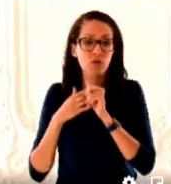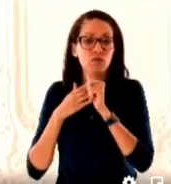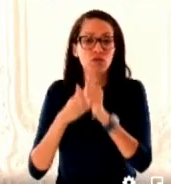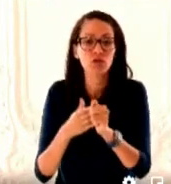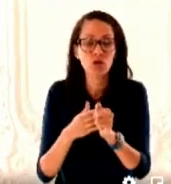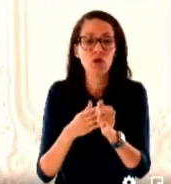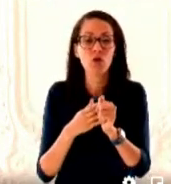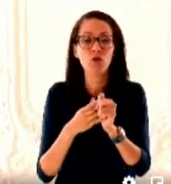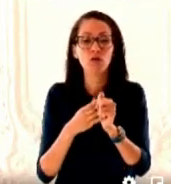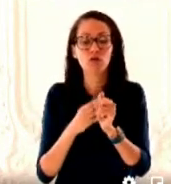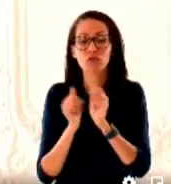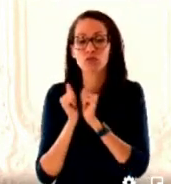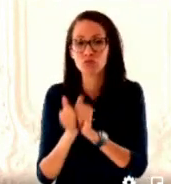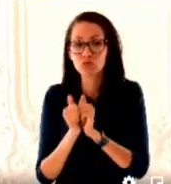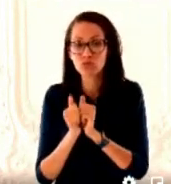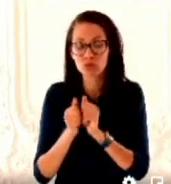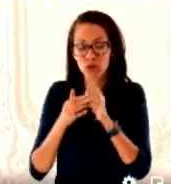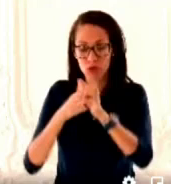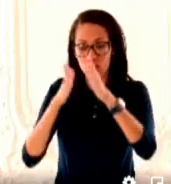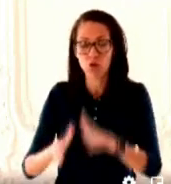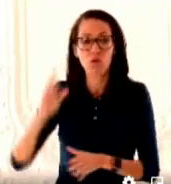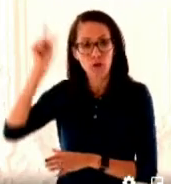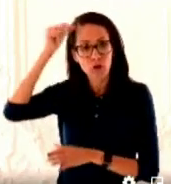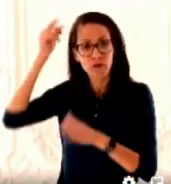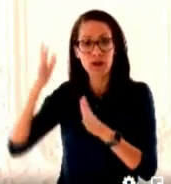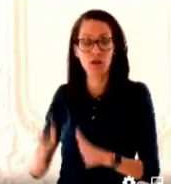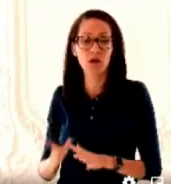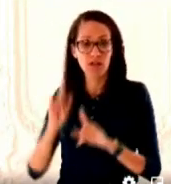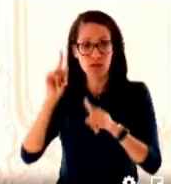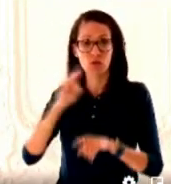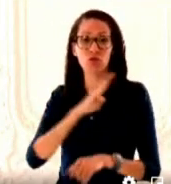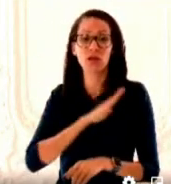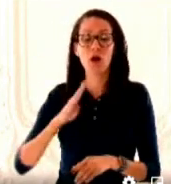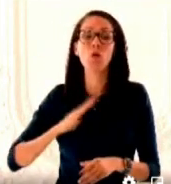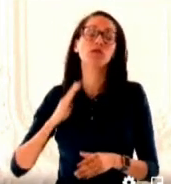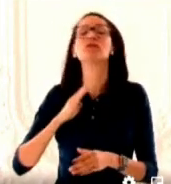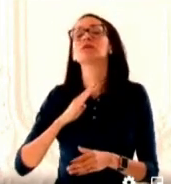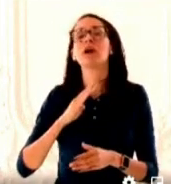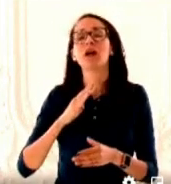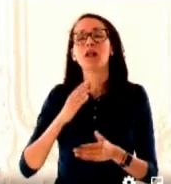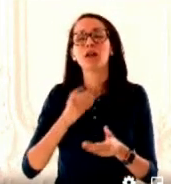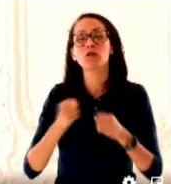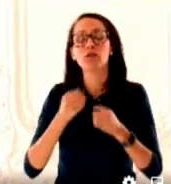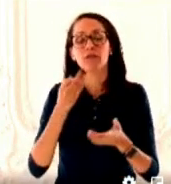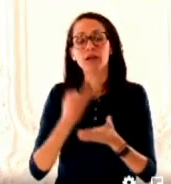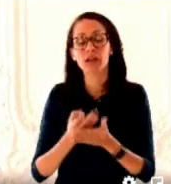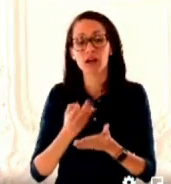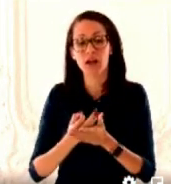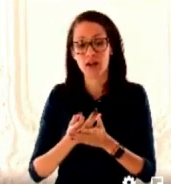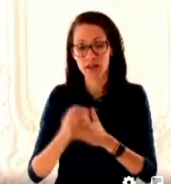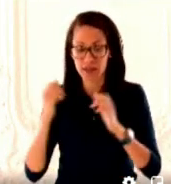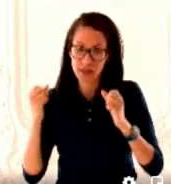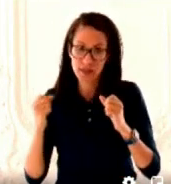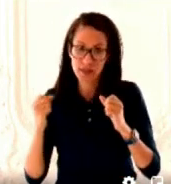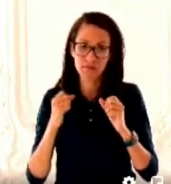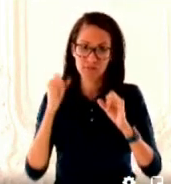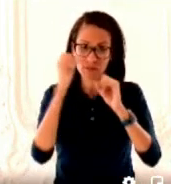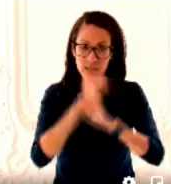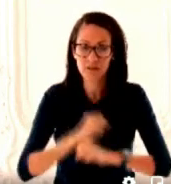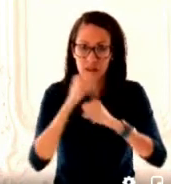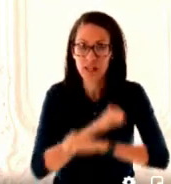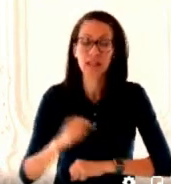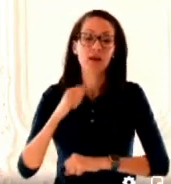del gobernador. Iremos ante la Junta, defenderemos los intereses del pueblo,